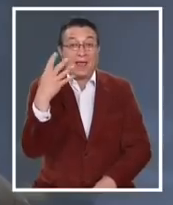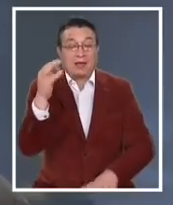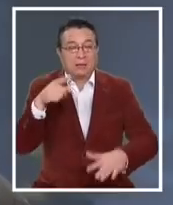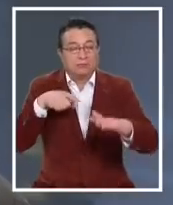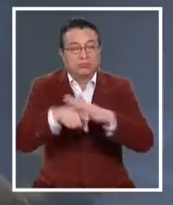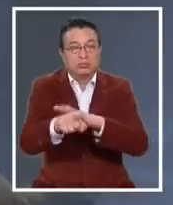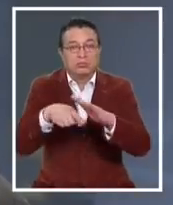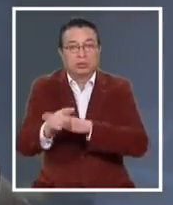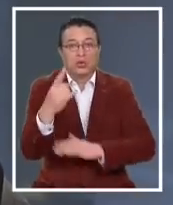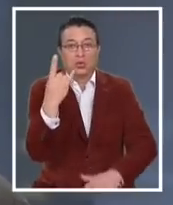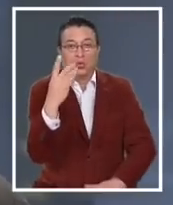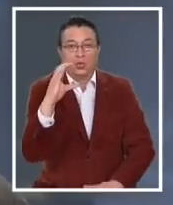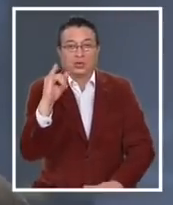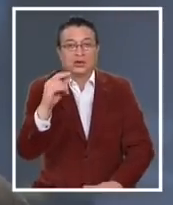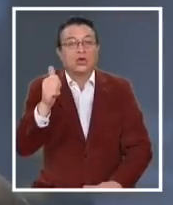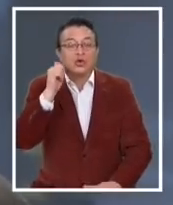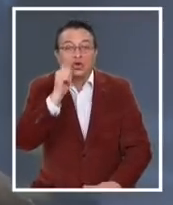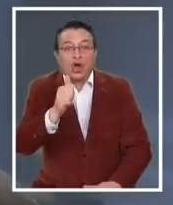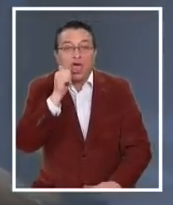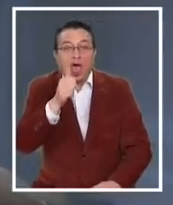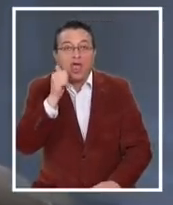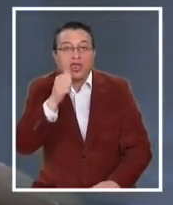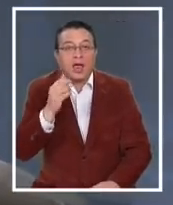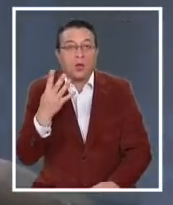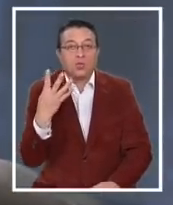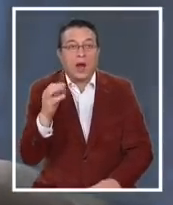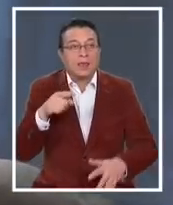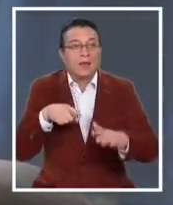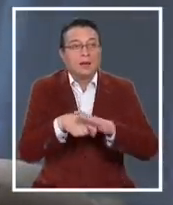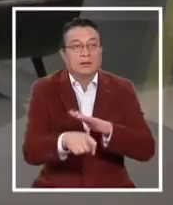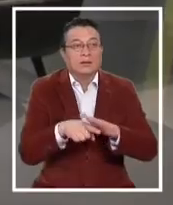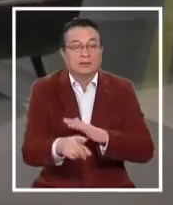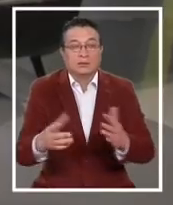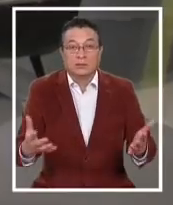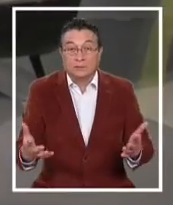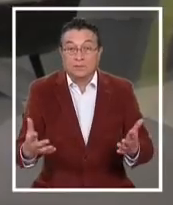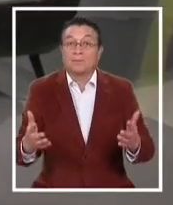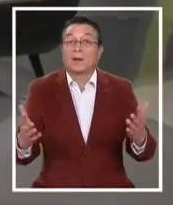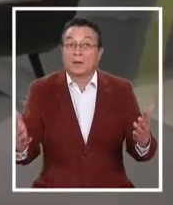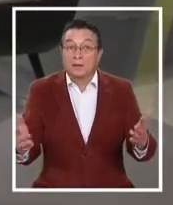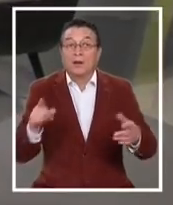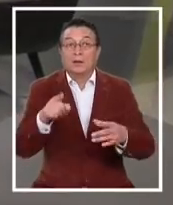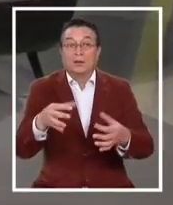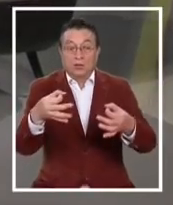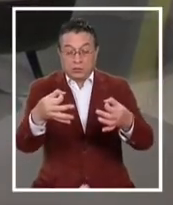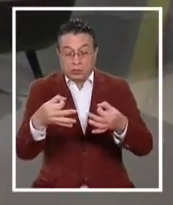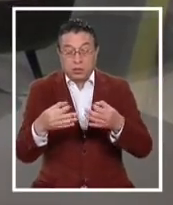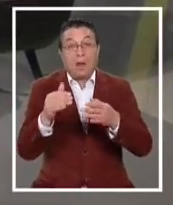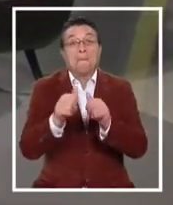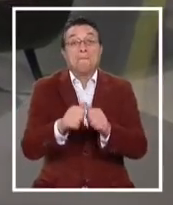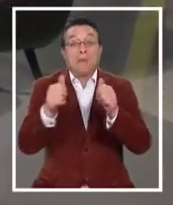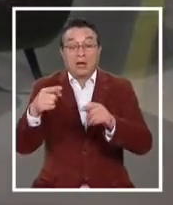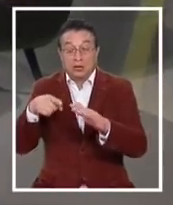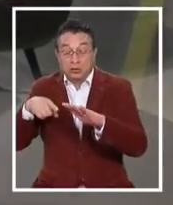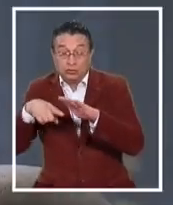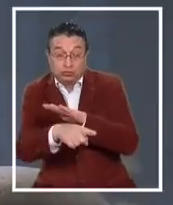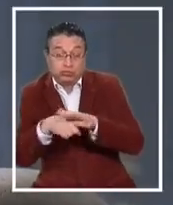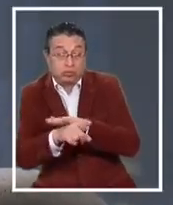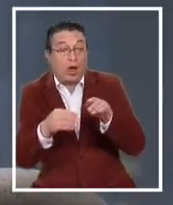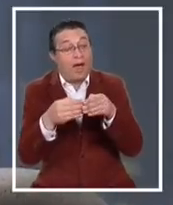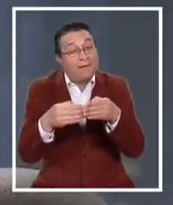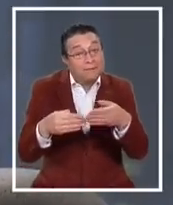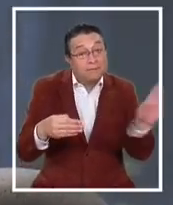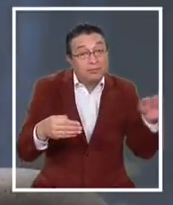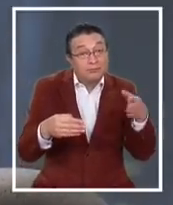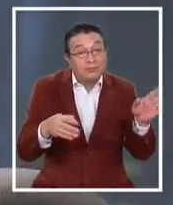diarios. Y eso tiene que ver con lo que tú... ¿Netos? O sea, si tú sacas los egresos, sí. A los ingresos le restan